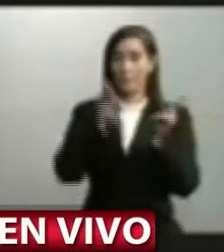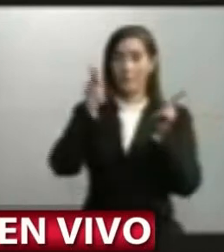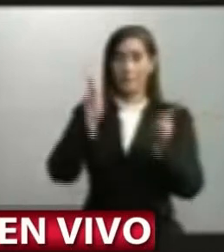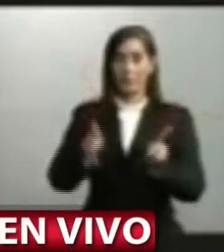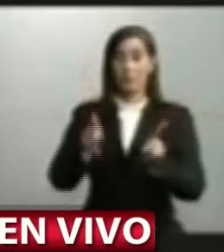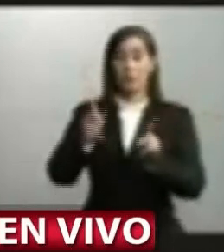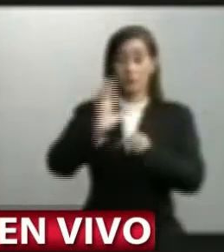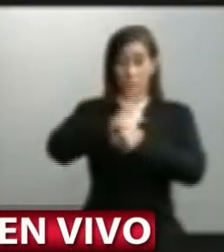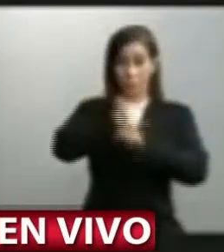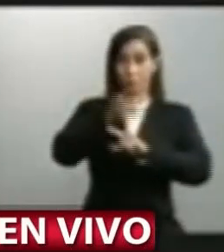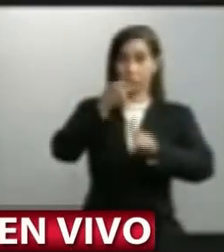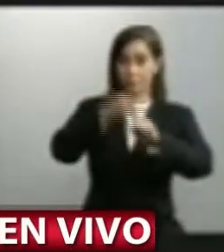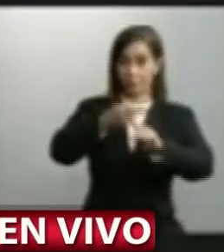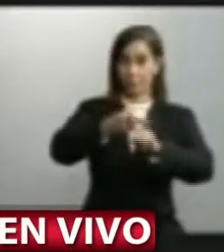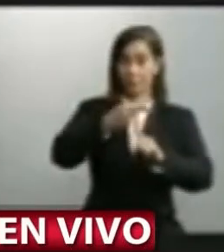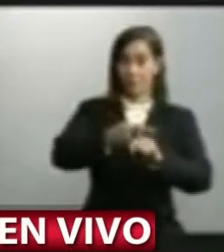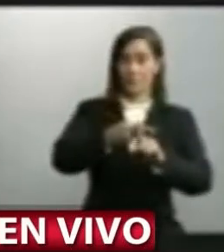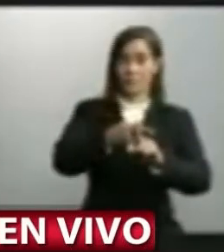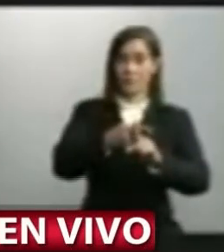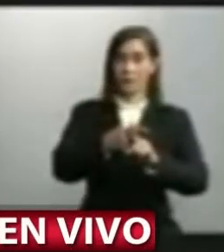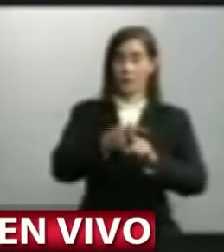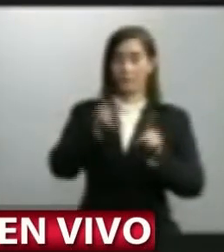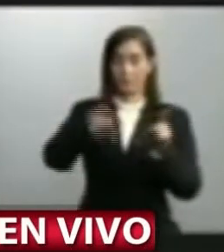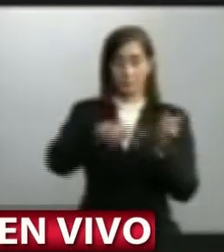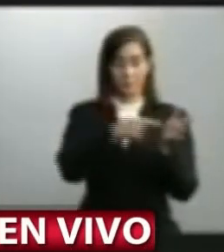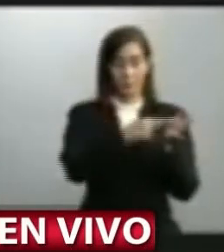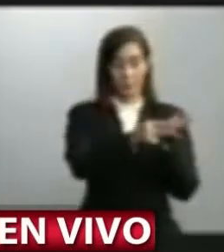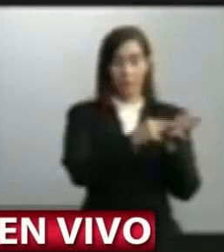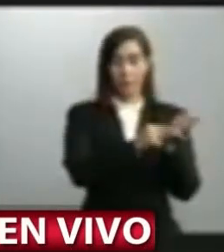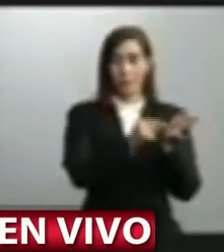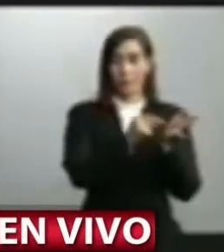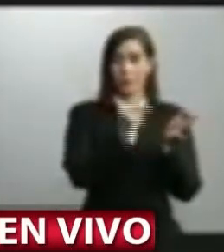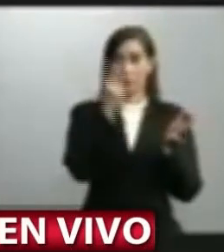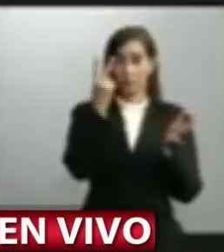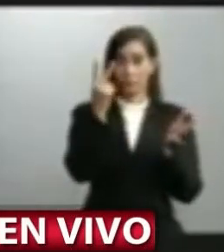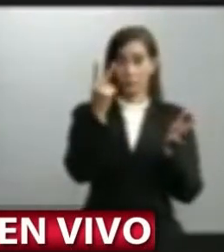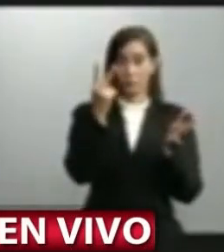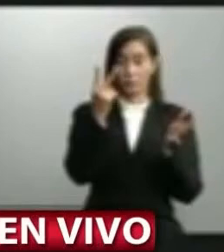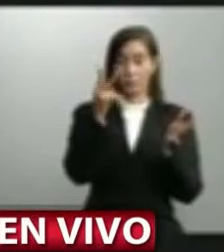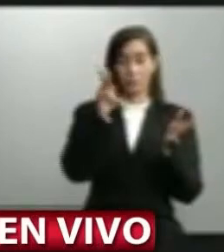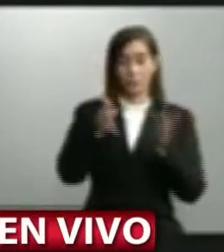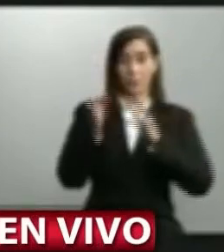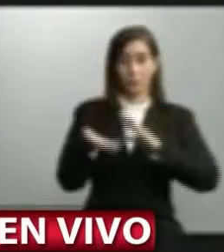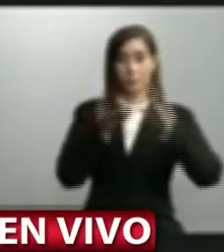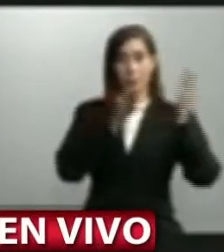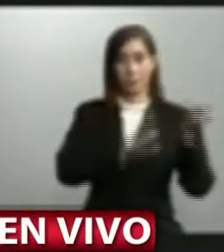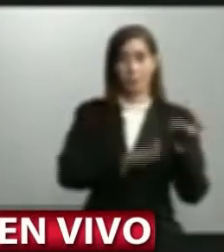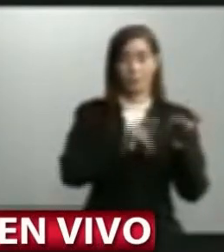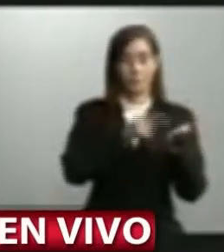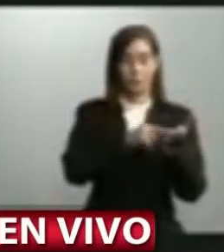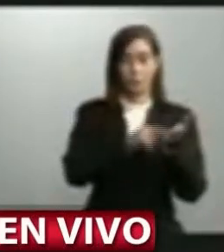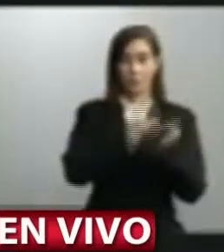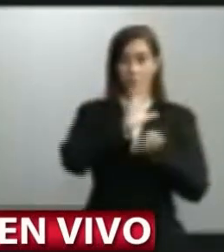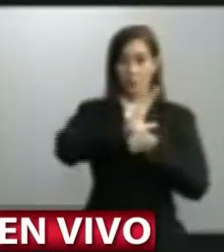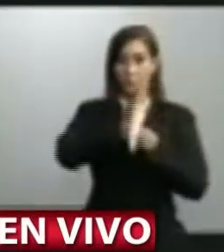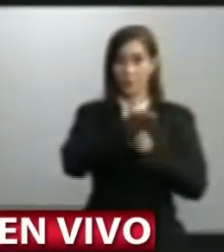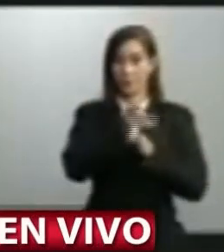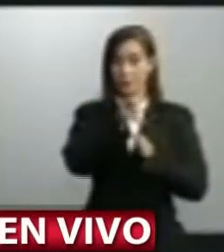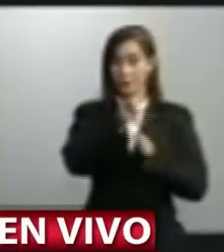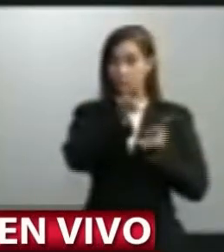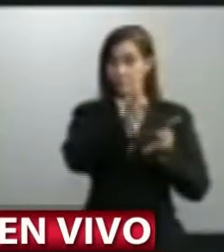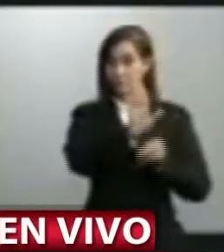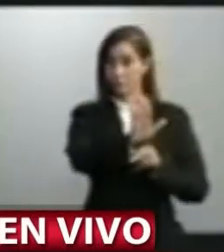que han dado positivo al coronavirus. Aquí tengo incluso 2 actas de defunciones de esas